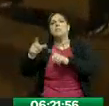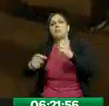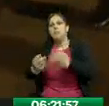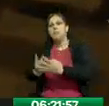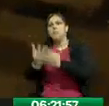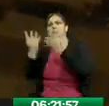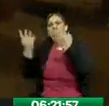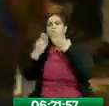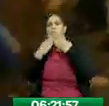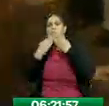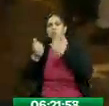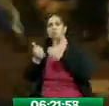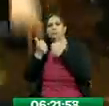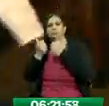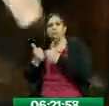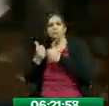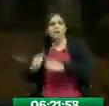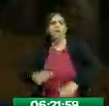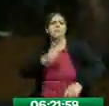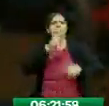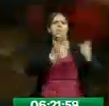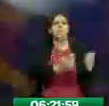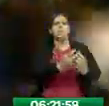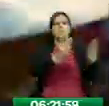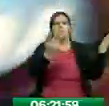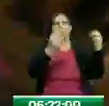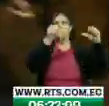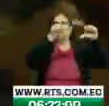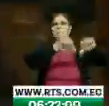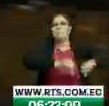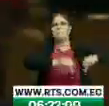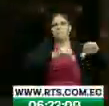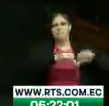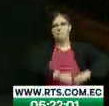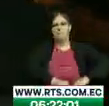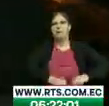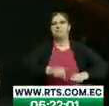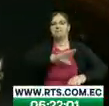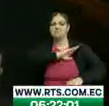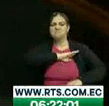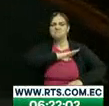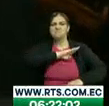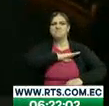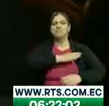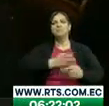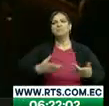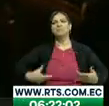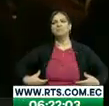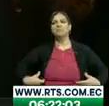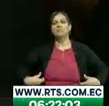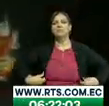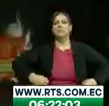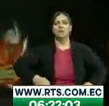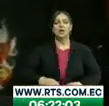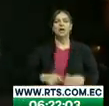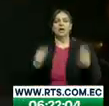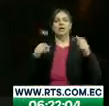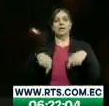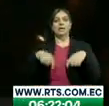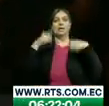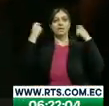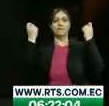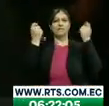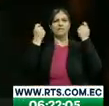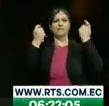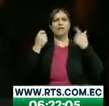carga simbólica muy fuerte en cada una de sus comunidades. La Diablada es un evento cultural que está